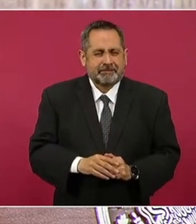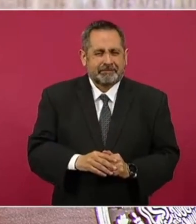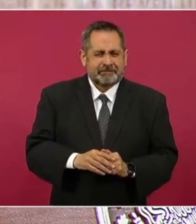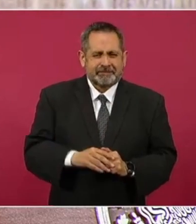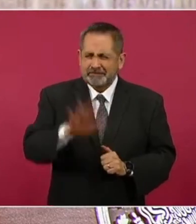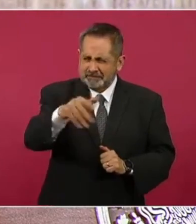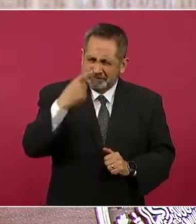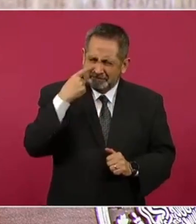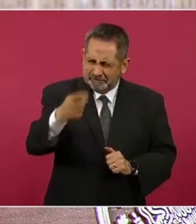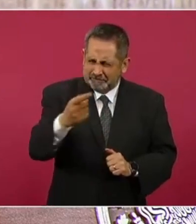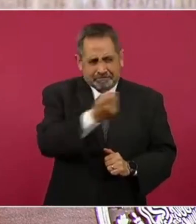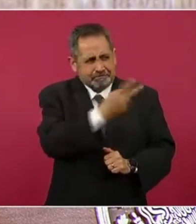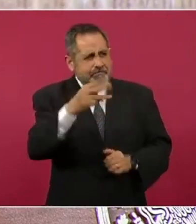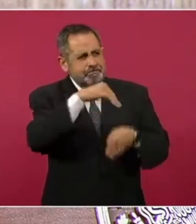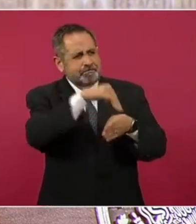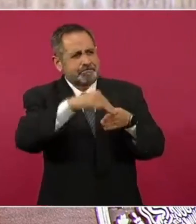¿han visto estatuas